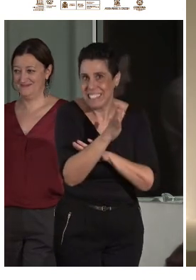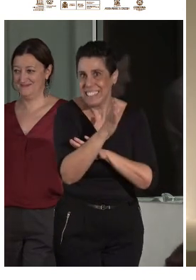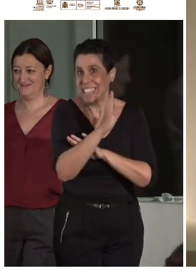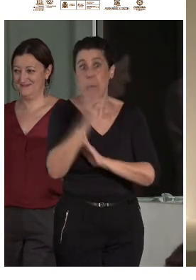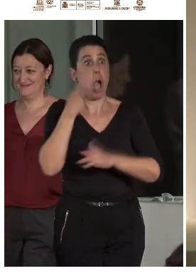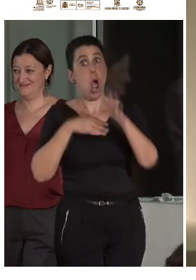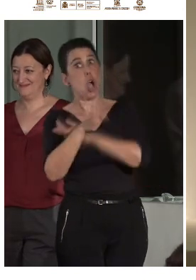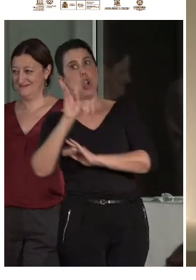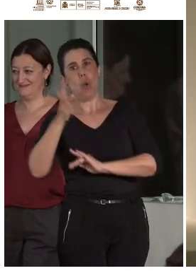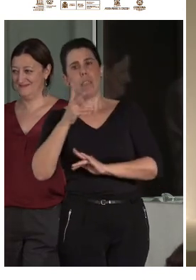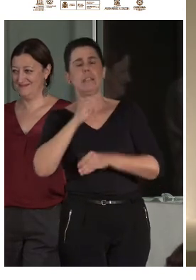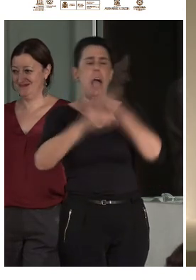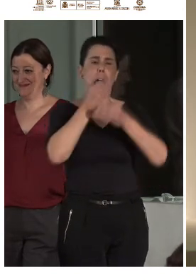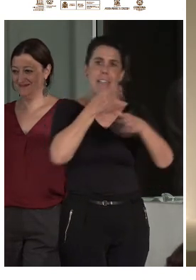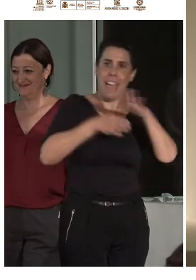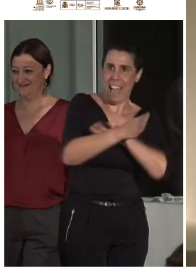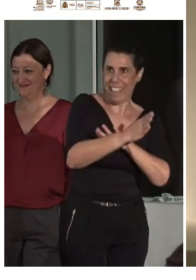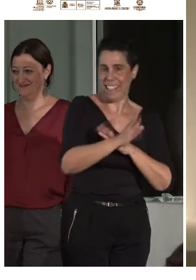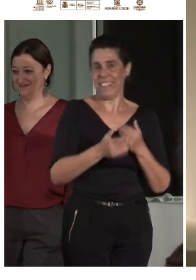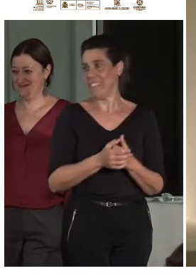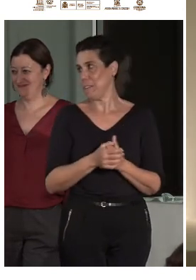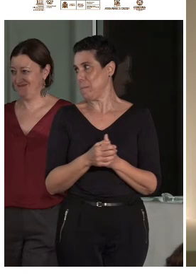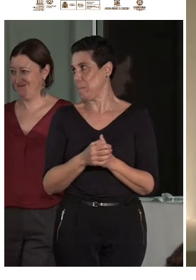pasa siempre, que es que lo accesible no se hace accesible.